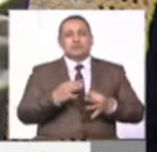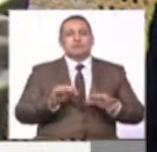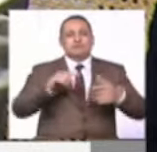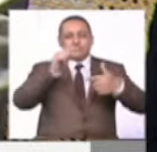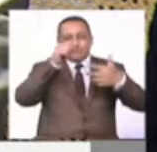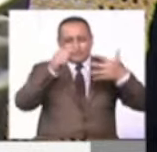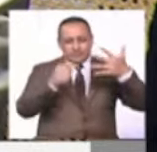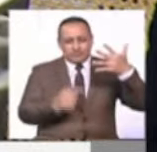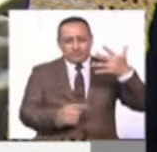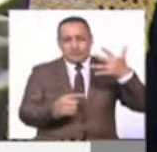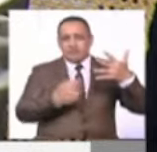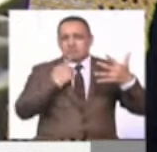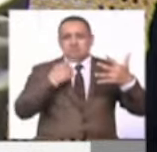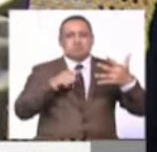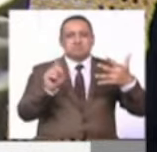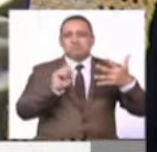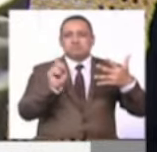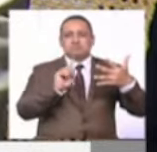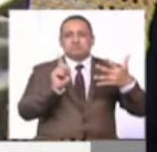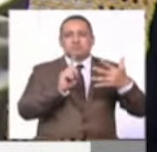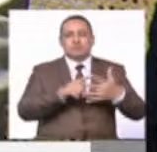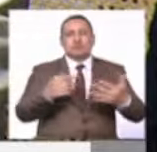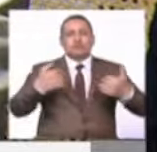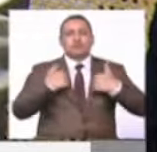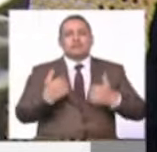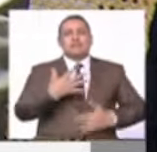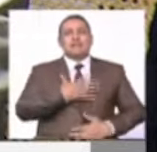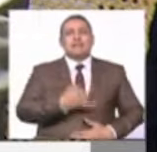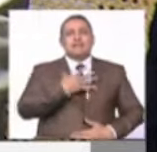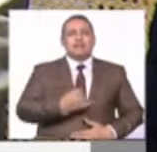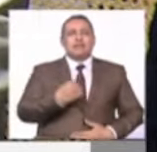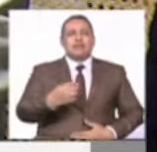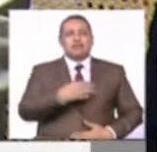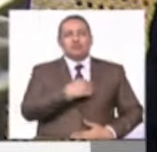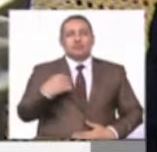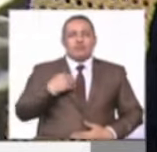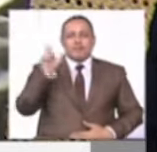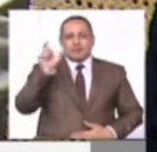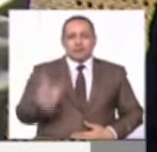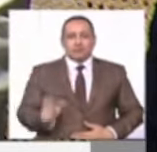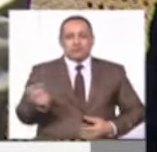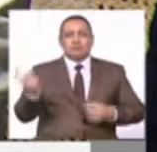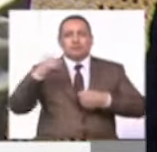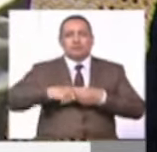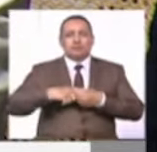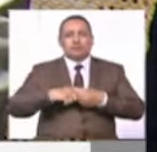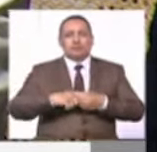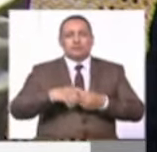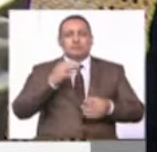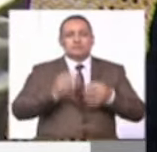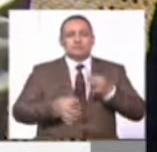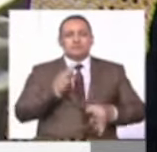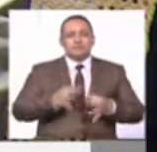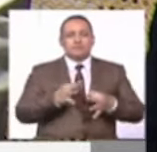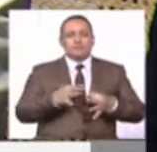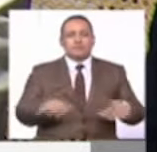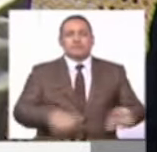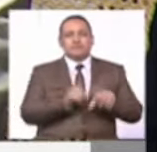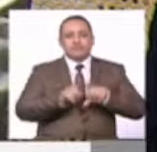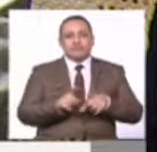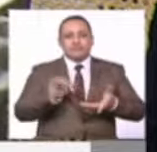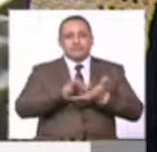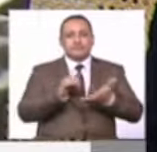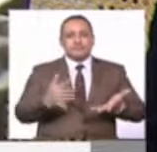ninguna está ionada a la edad de un miembro titular de la junta Nacional de Justicia tal es